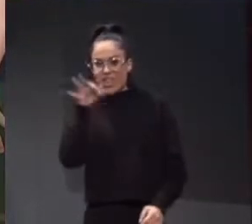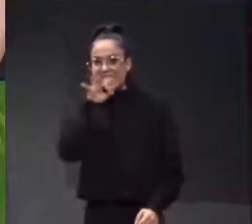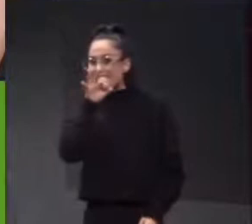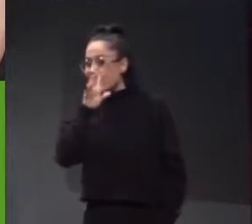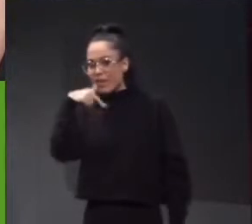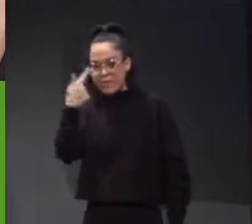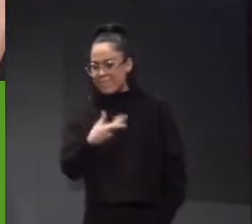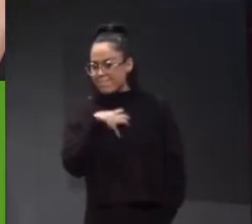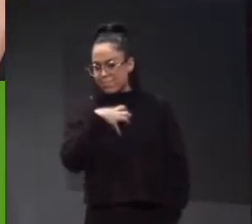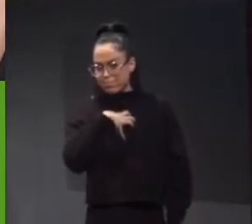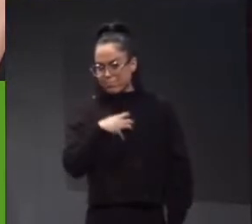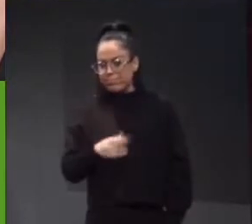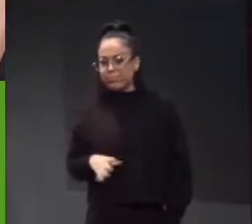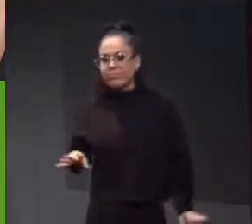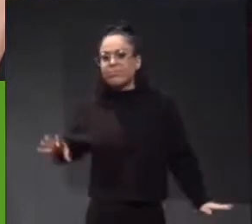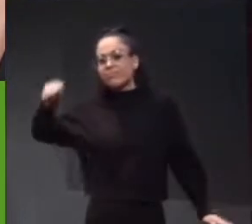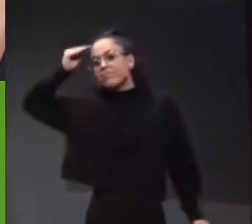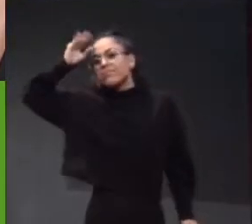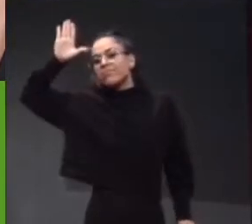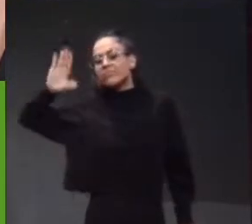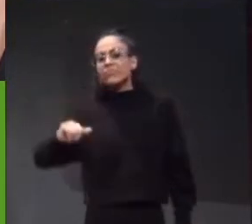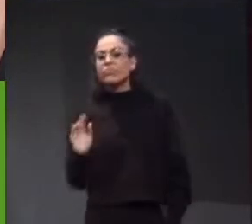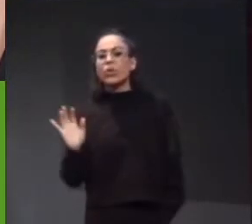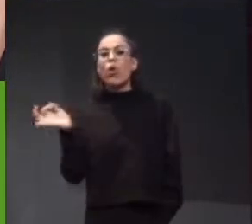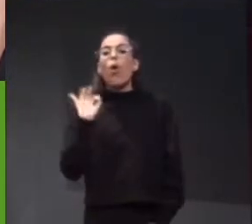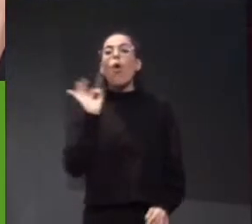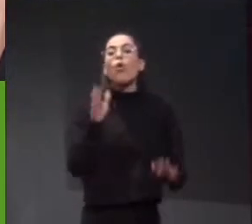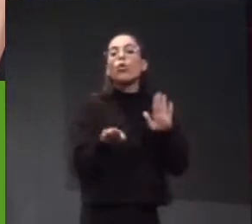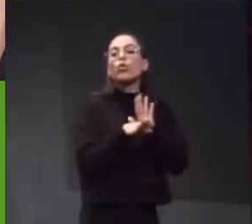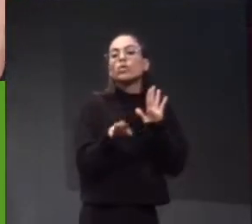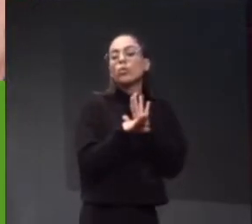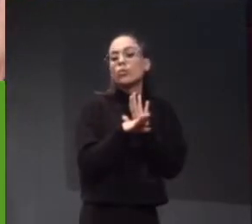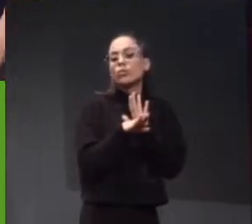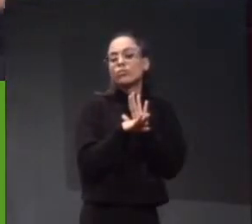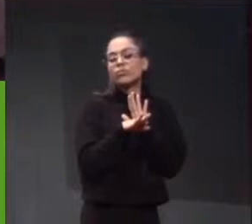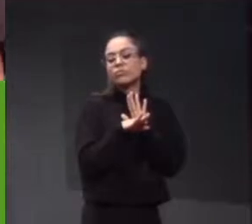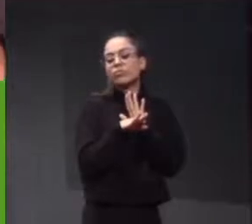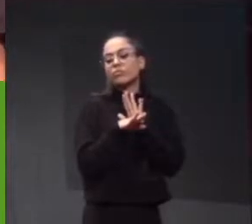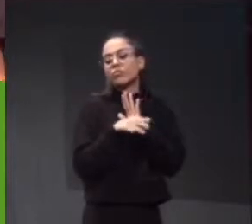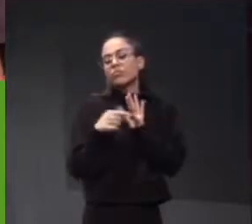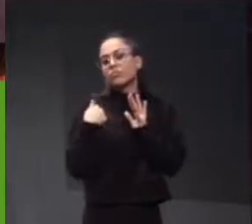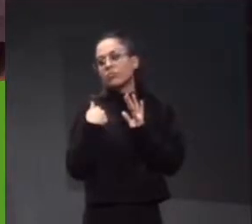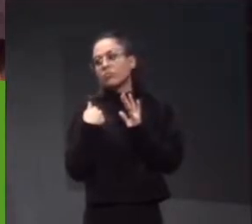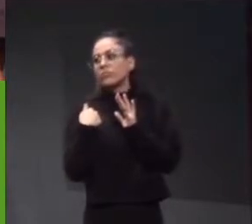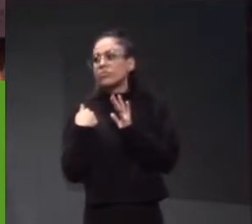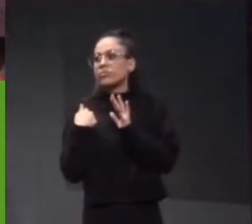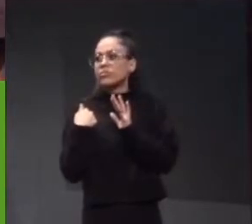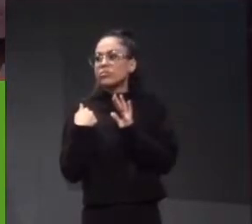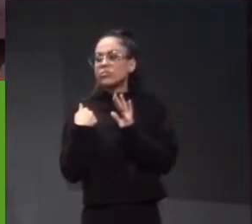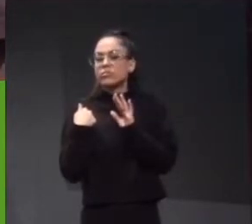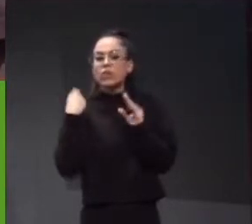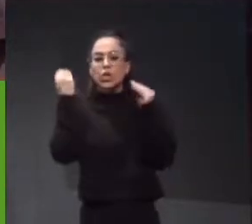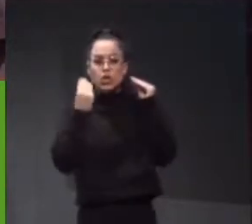entonces o continuamos y continuó yo yo creo yo creo en la revolución